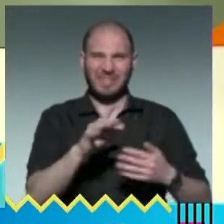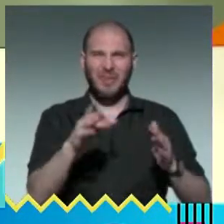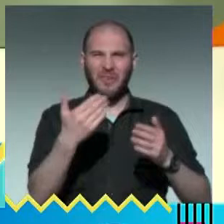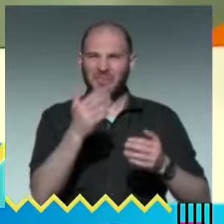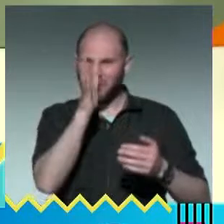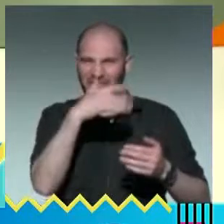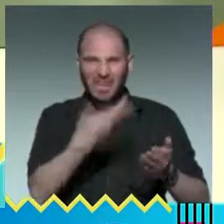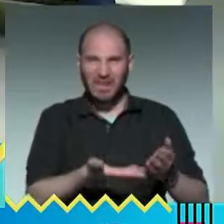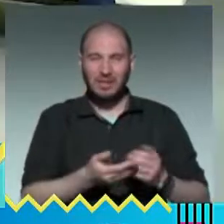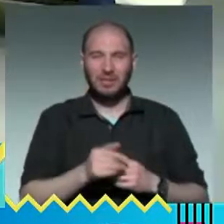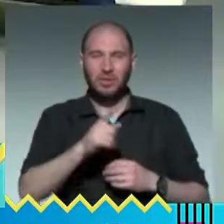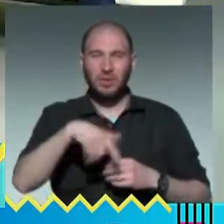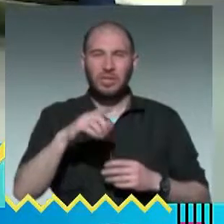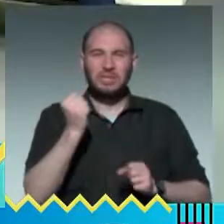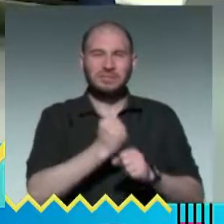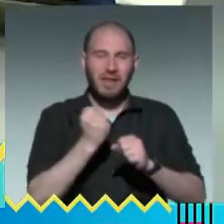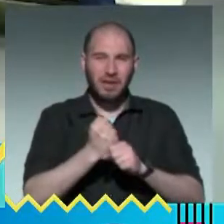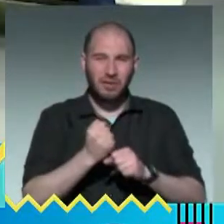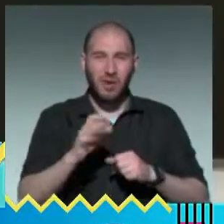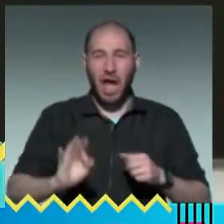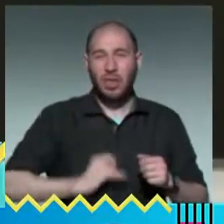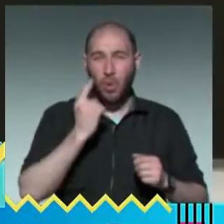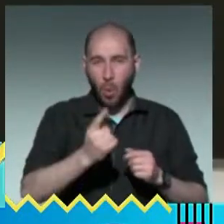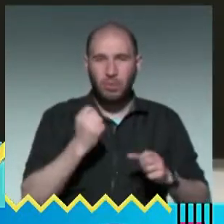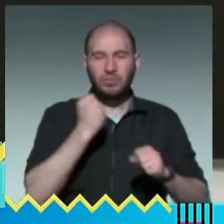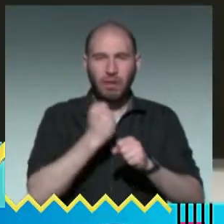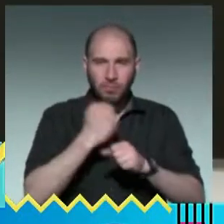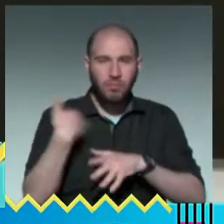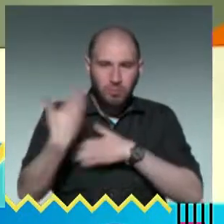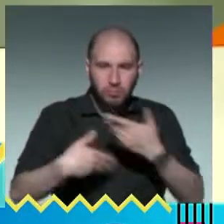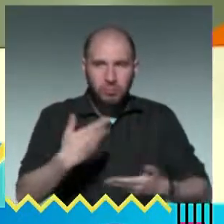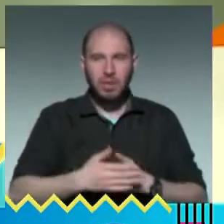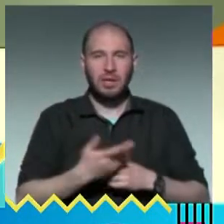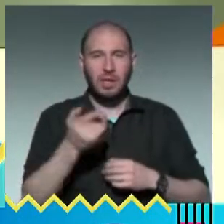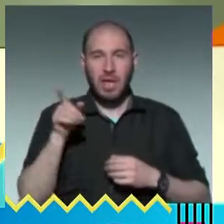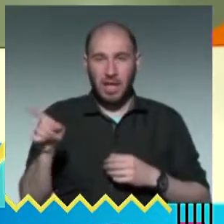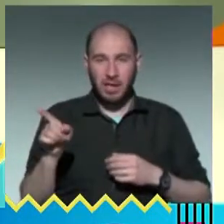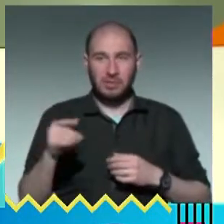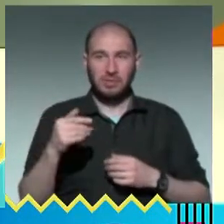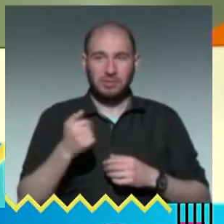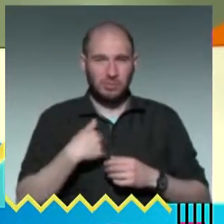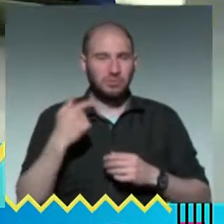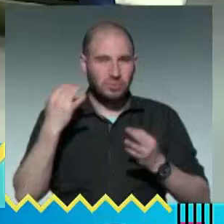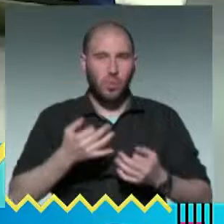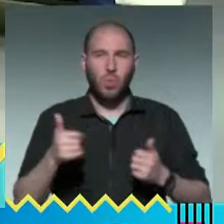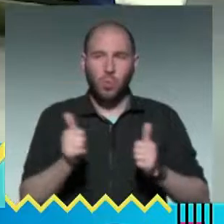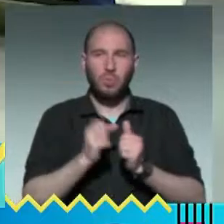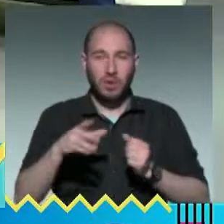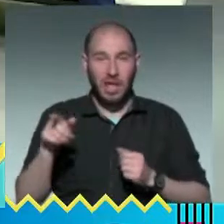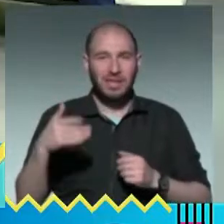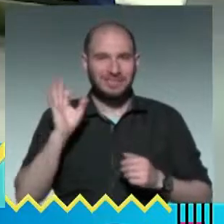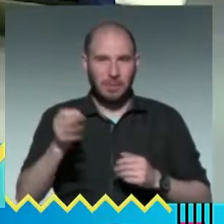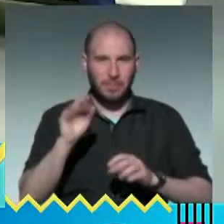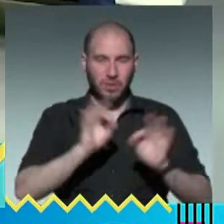desactualizada. Nosotros llevamos un trabajo de más de un año trabajándolo. Francisco no me va a dejar mentir porque él estuvo al